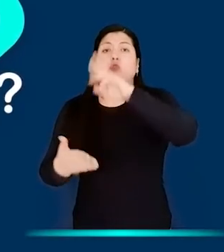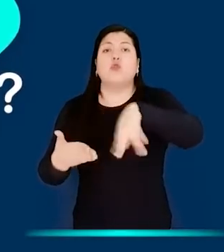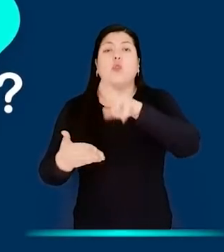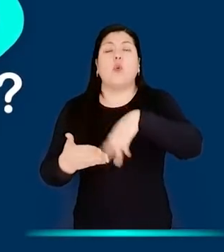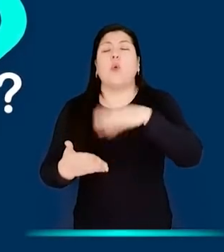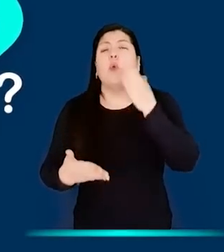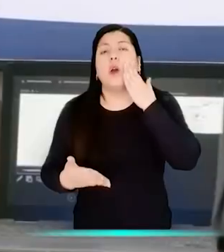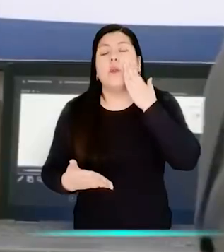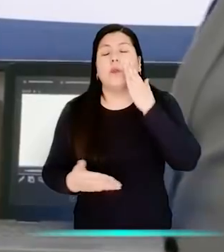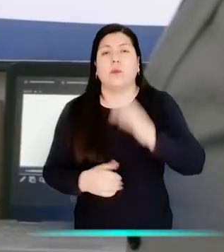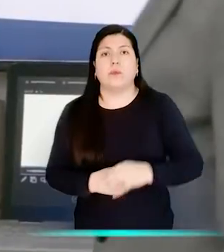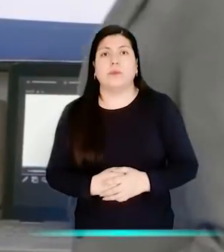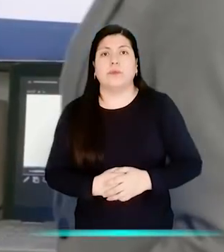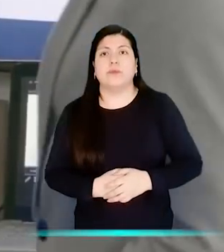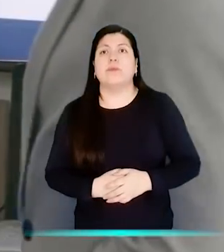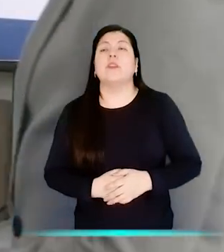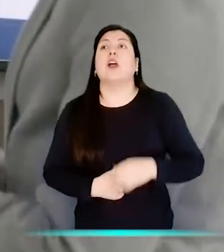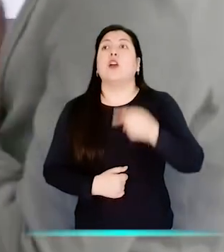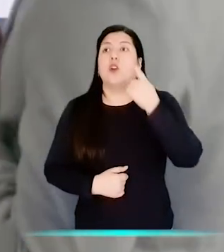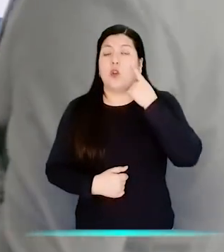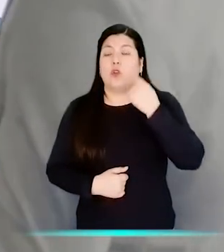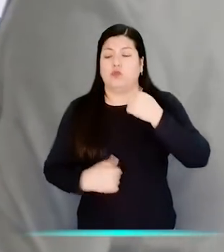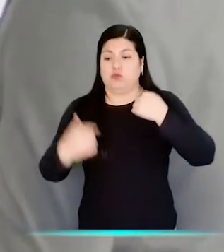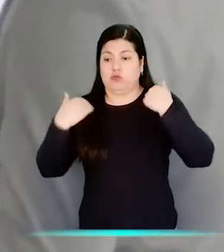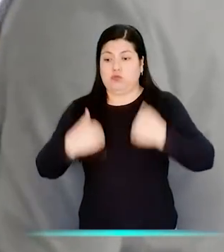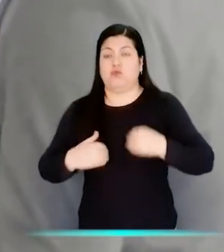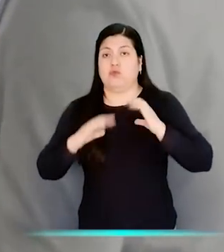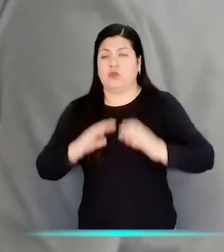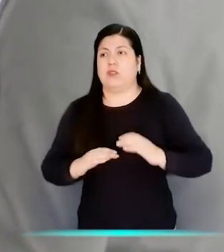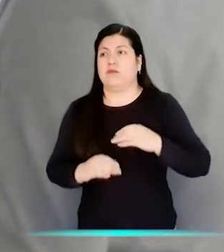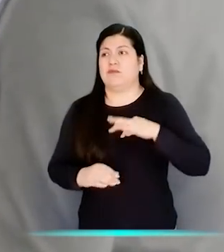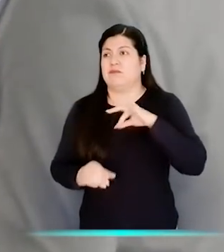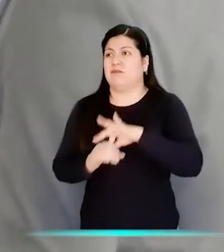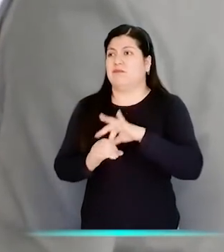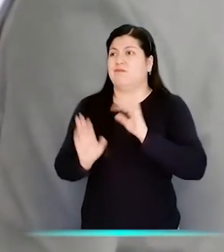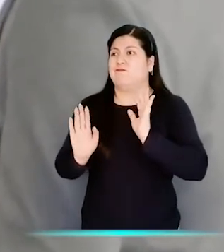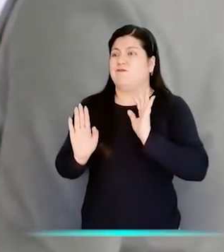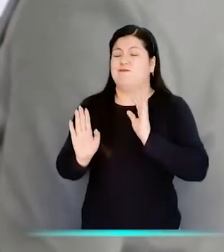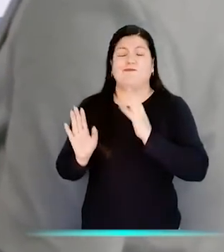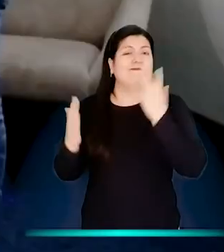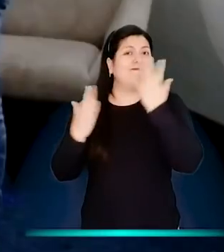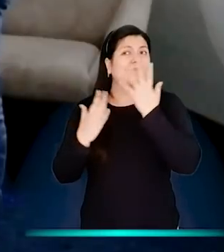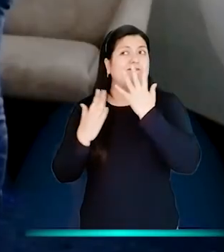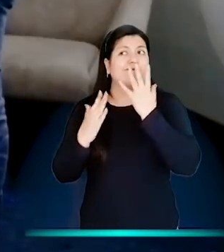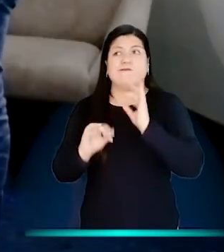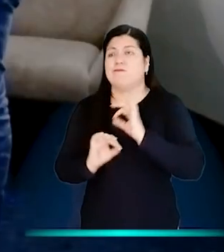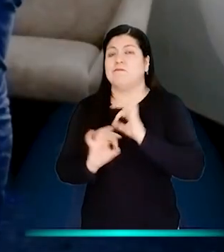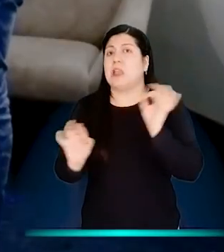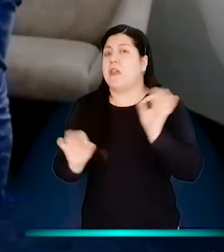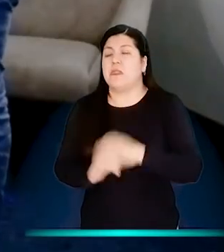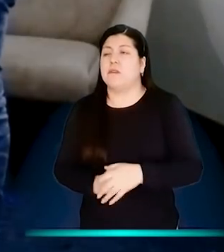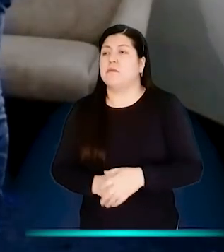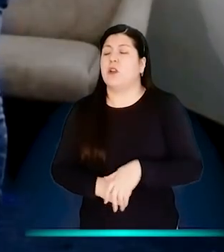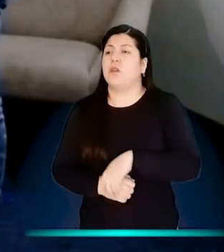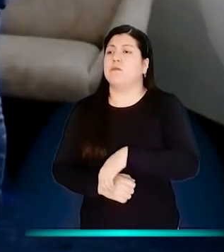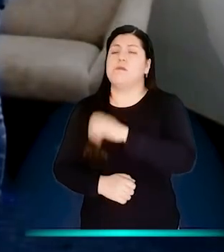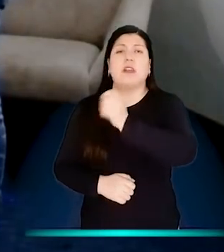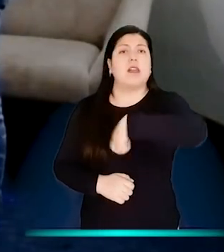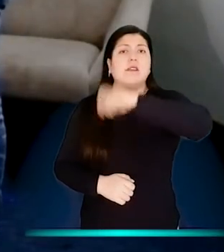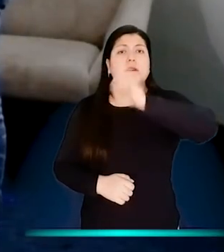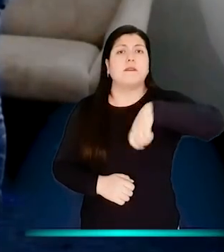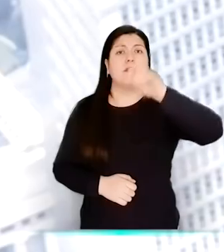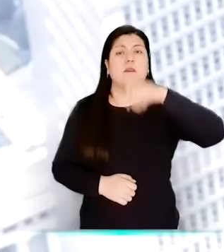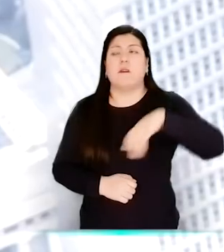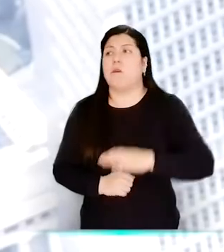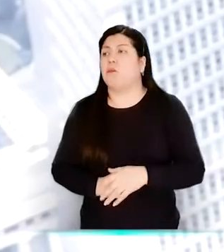voto es nulo? El voto nulo es cuando yo como elector no tengo una intención clara de voto. Cuando yo como elector